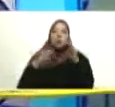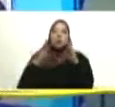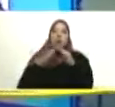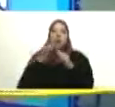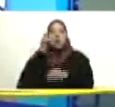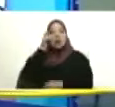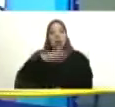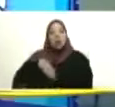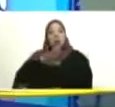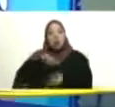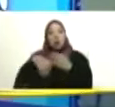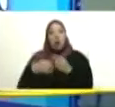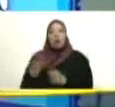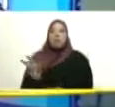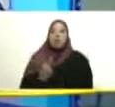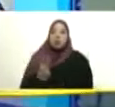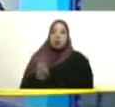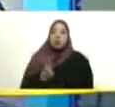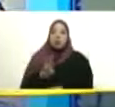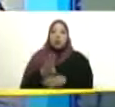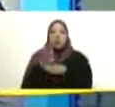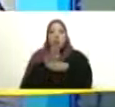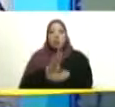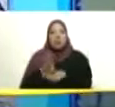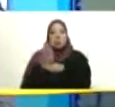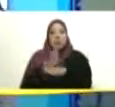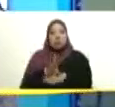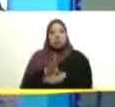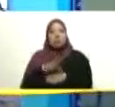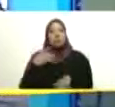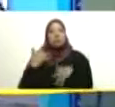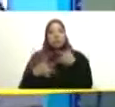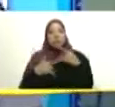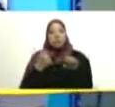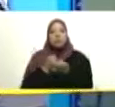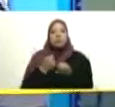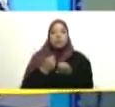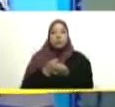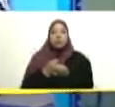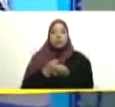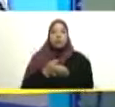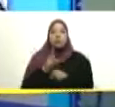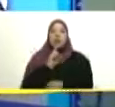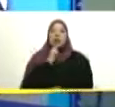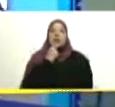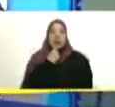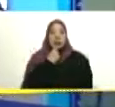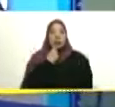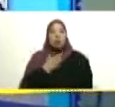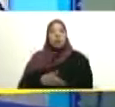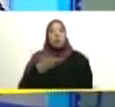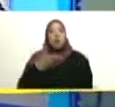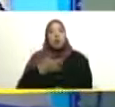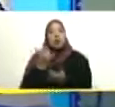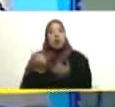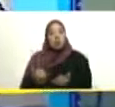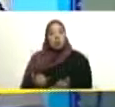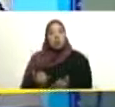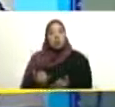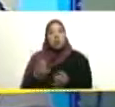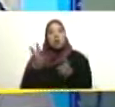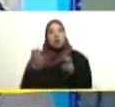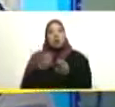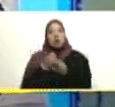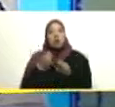todo el país, a que se mantuviera, se acrecentara. Yo pienso que eso es uno de los secretos más importantes que debemos ahora, en esta